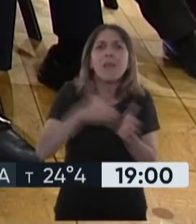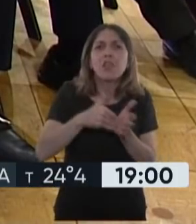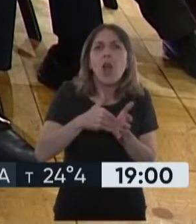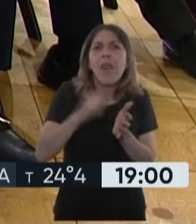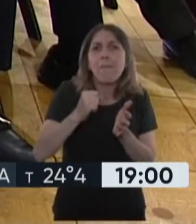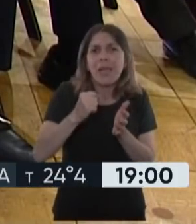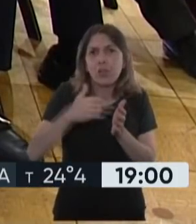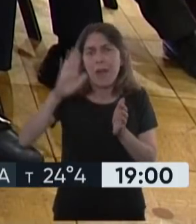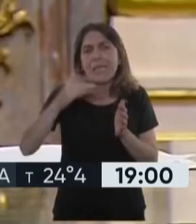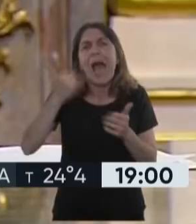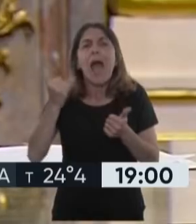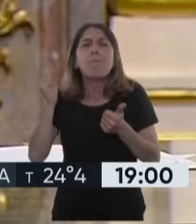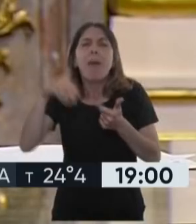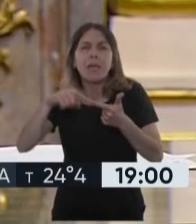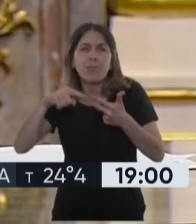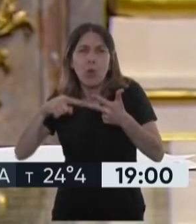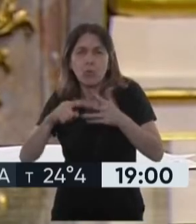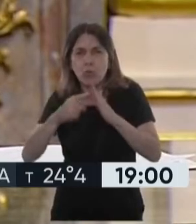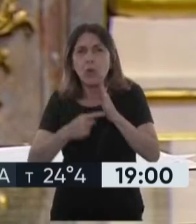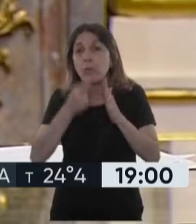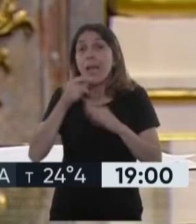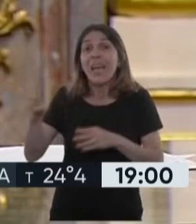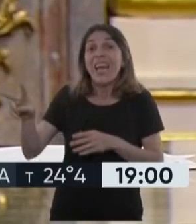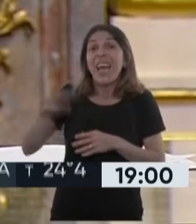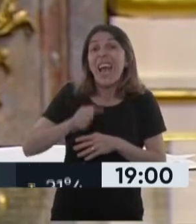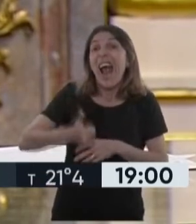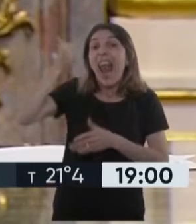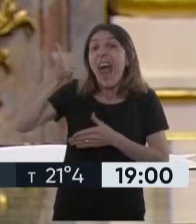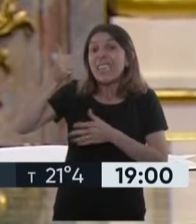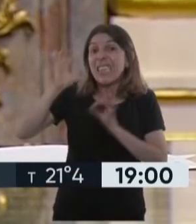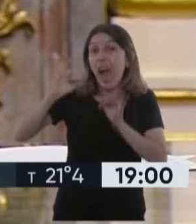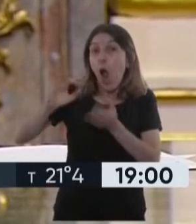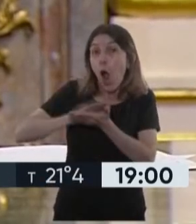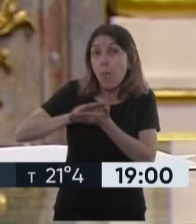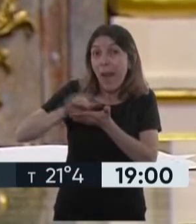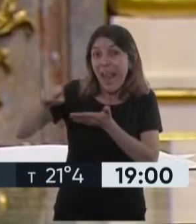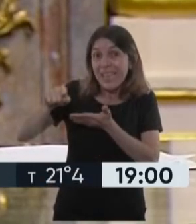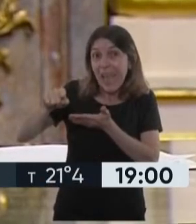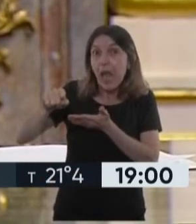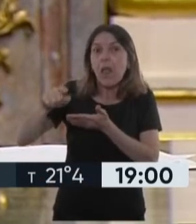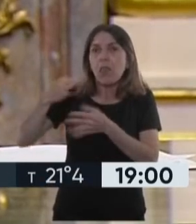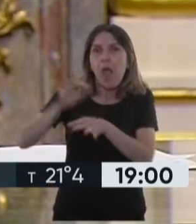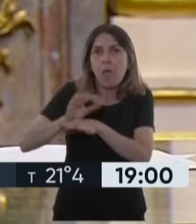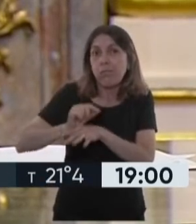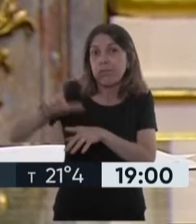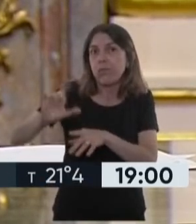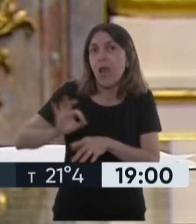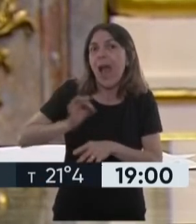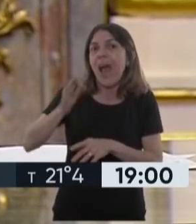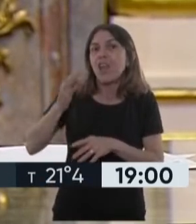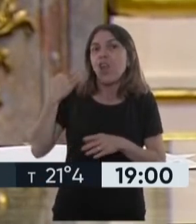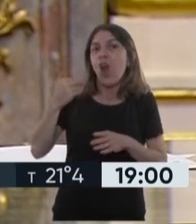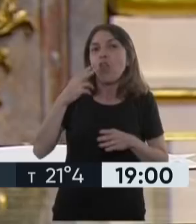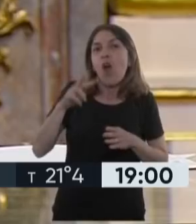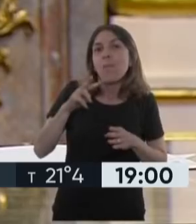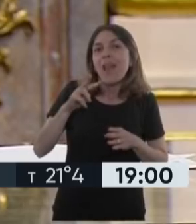además habrá otros criterios. La ganancia neta imponible real tiene que haber aumentado de forma significativa en el año 2022 con